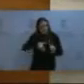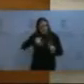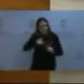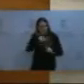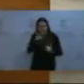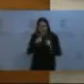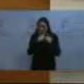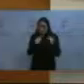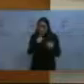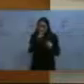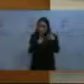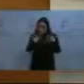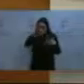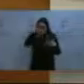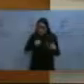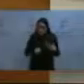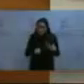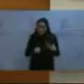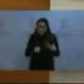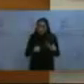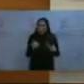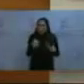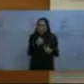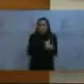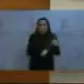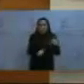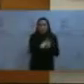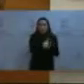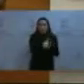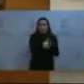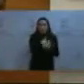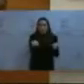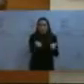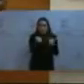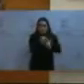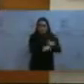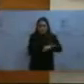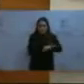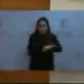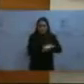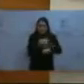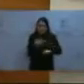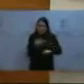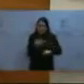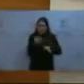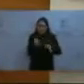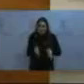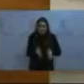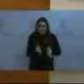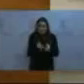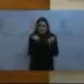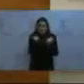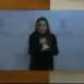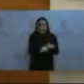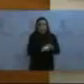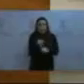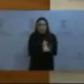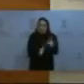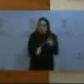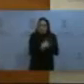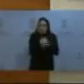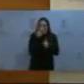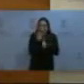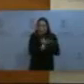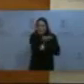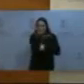los asturianos debe presidir siempre, a nuestro juicio, la acción de gobierno, siempre, a nuestro juicio, la acción de gobierno, pues lo que no